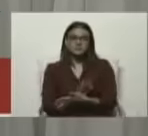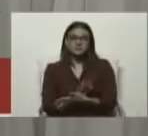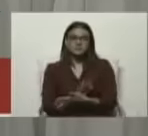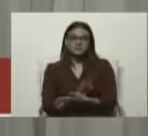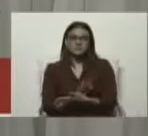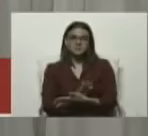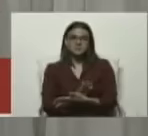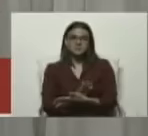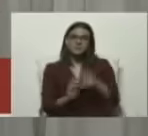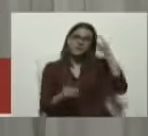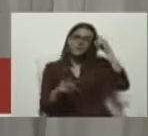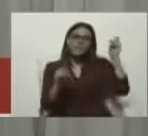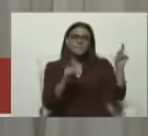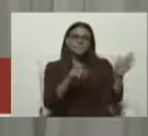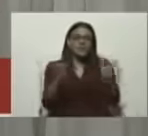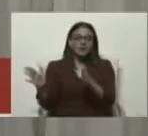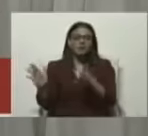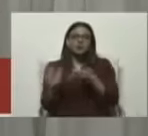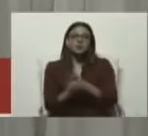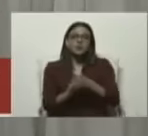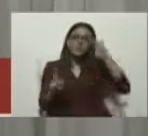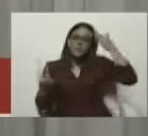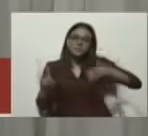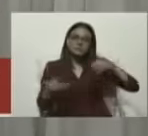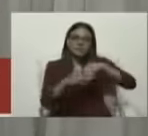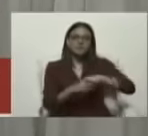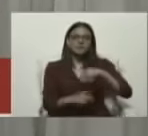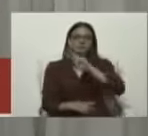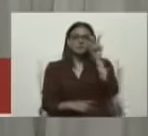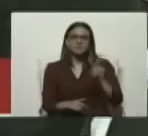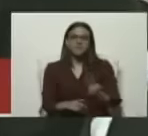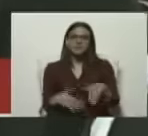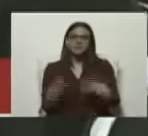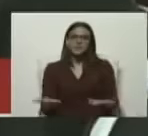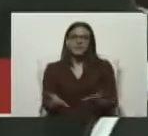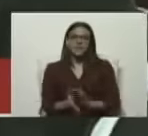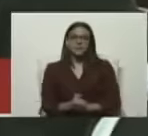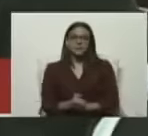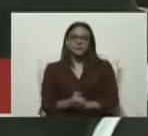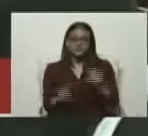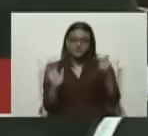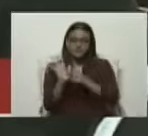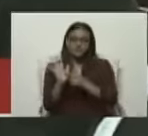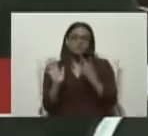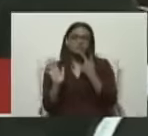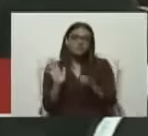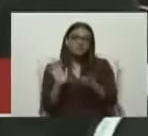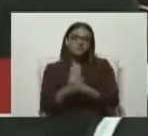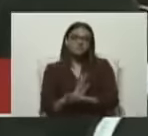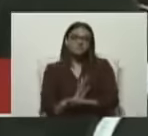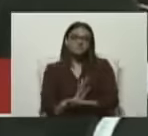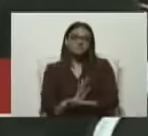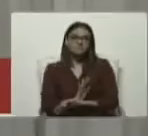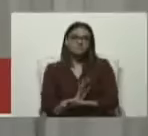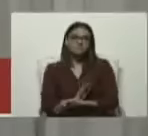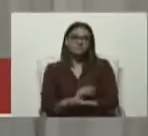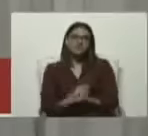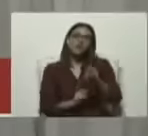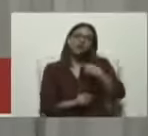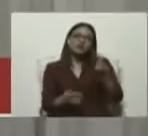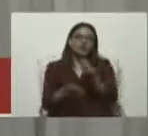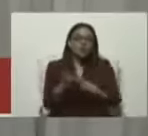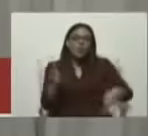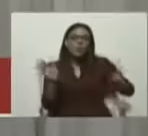digamos así, la planificación militar en Venezuela. Aquí dicen volver con